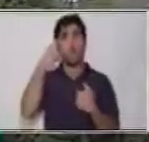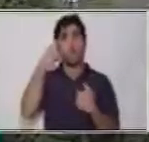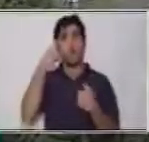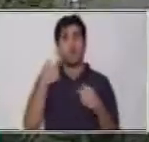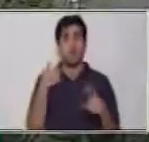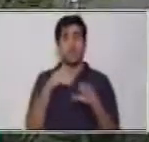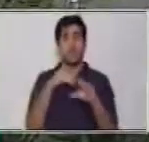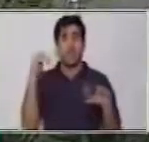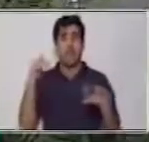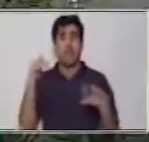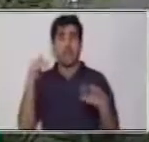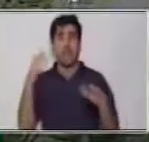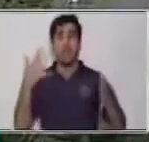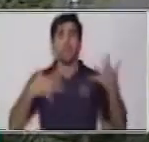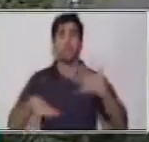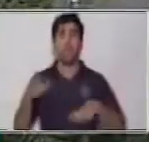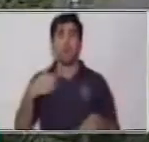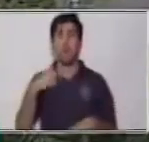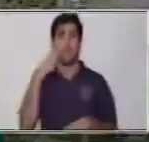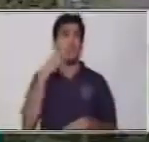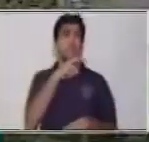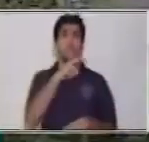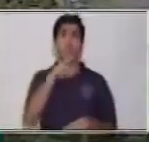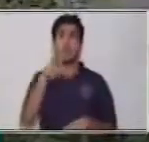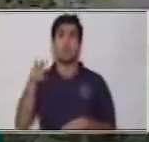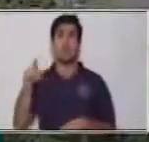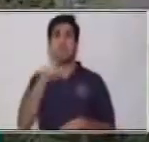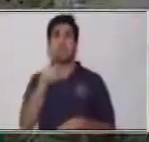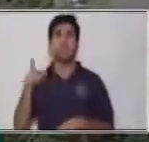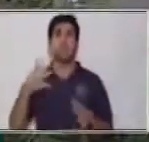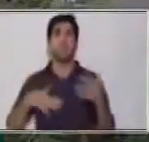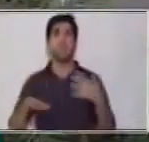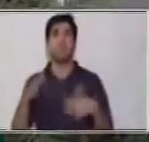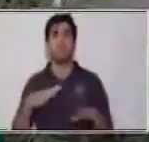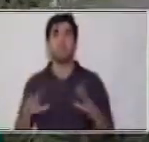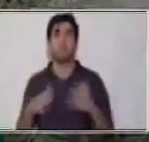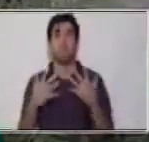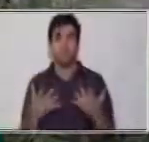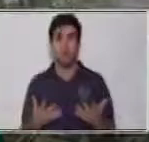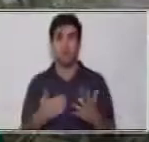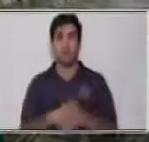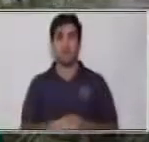y ve el juego que ellos están realizando.